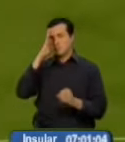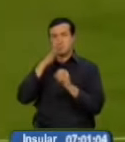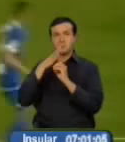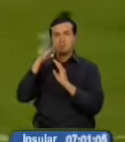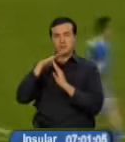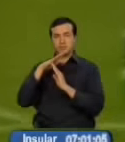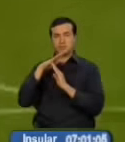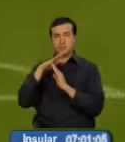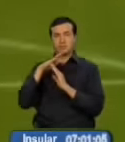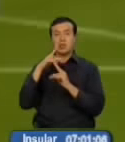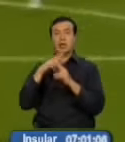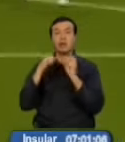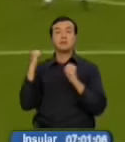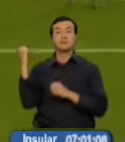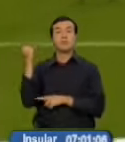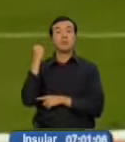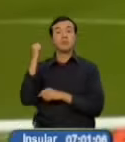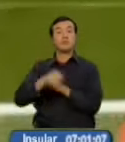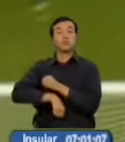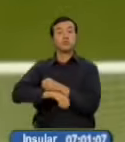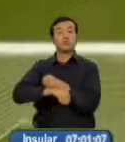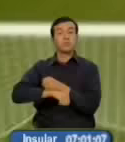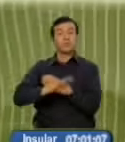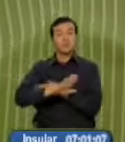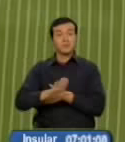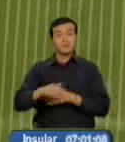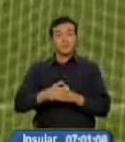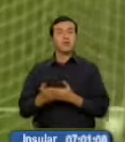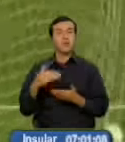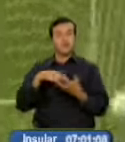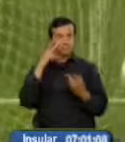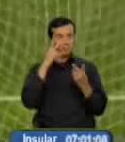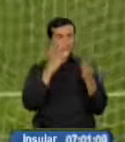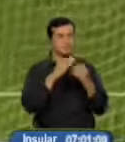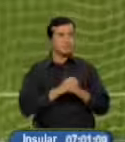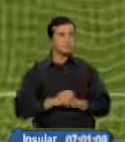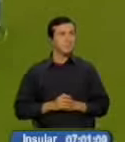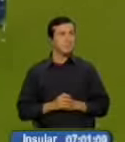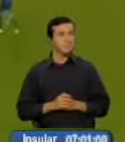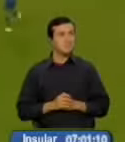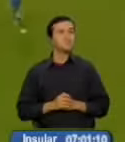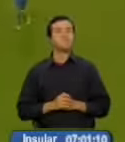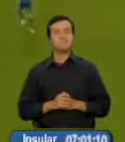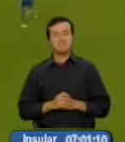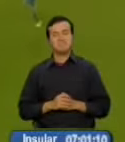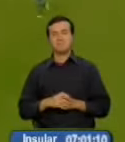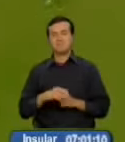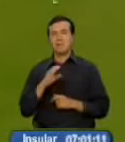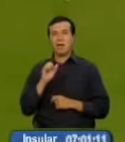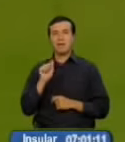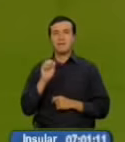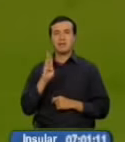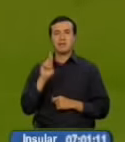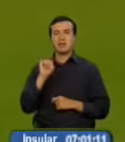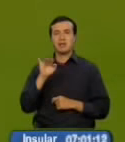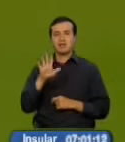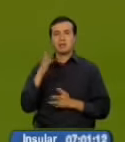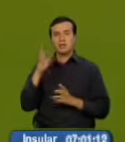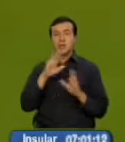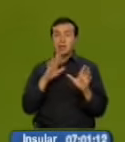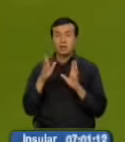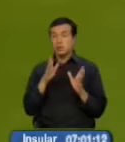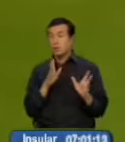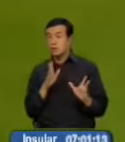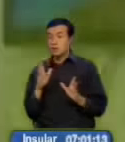entre exfiguras del fútbol mundial. Ahí está otra vez la definición de Cabenagui en el intento del portero de